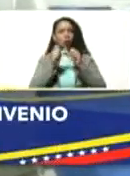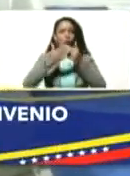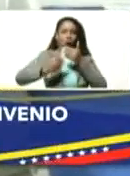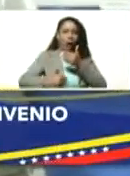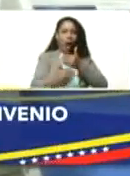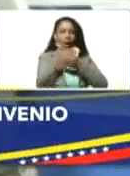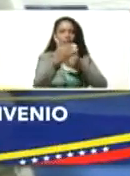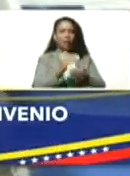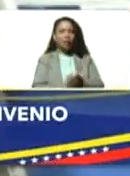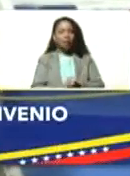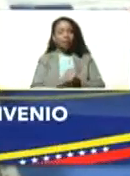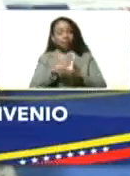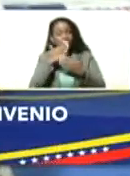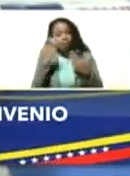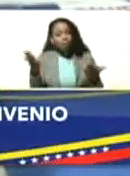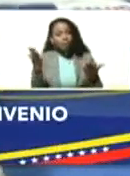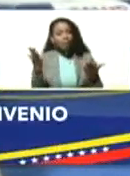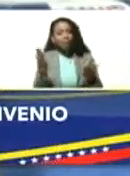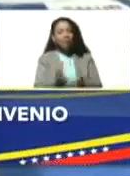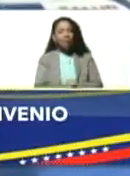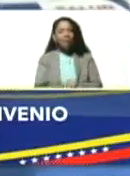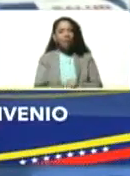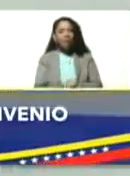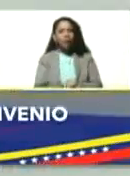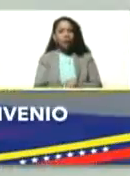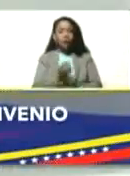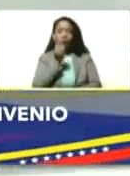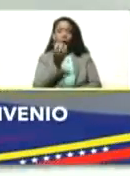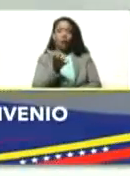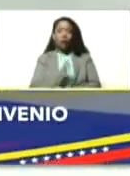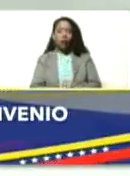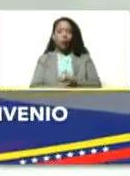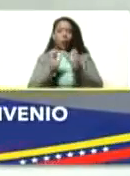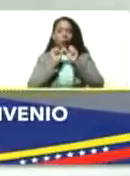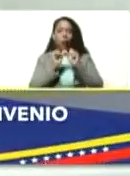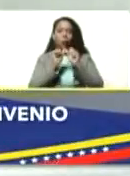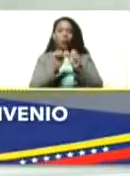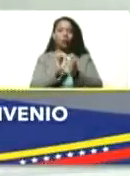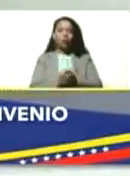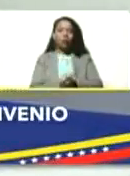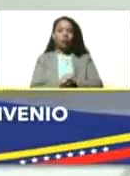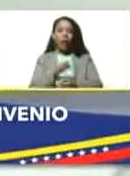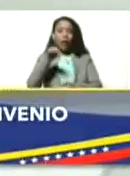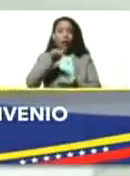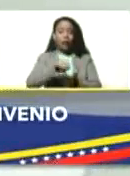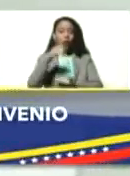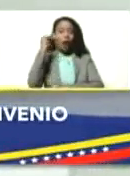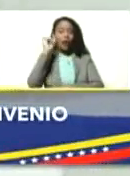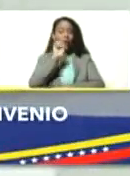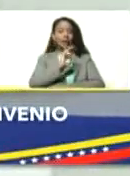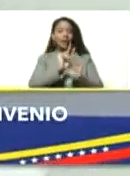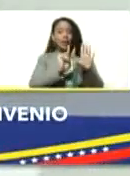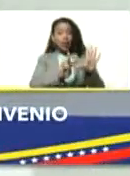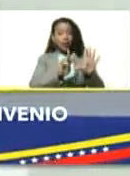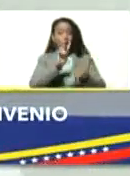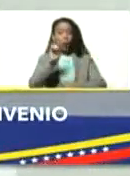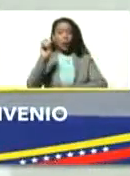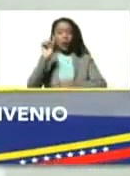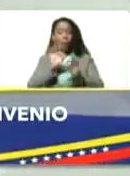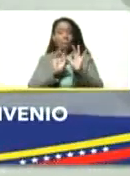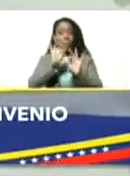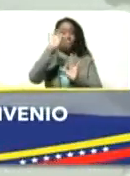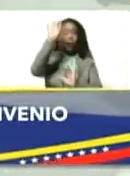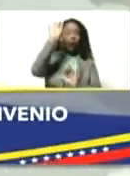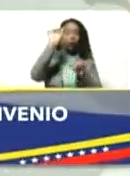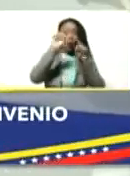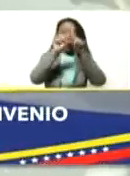Ah, Rubén, Marjorie, bueno, continuamos. Este centro centro tiene 720 metros cuadrados. Se le